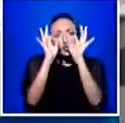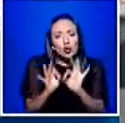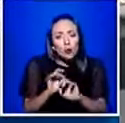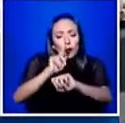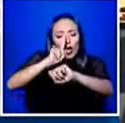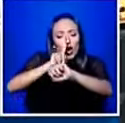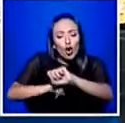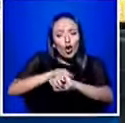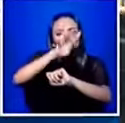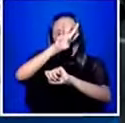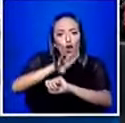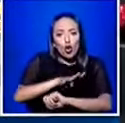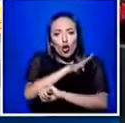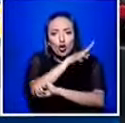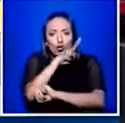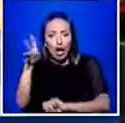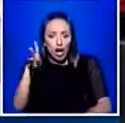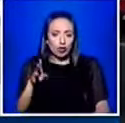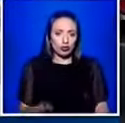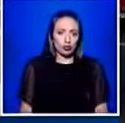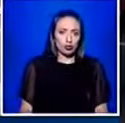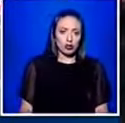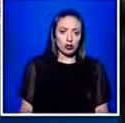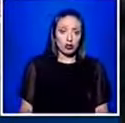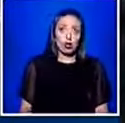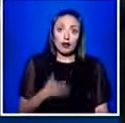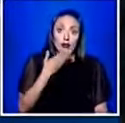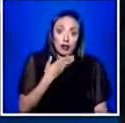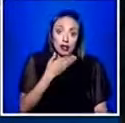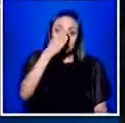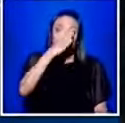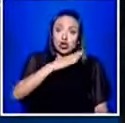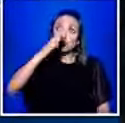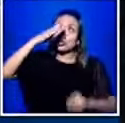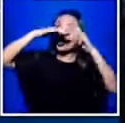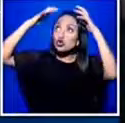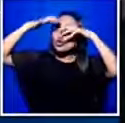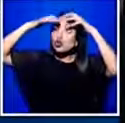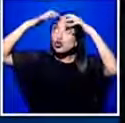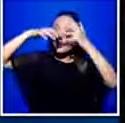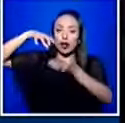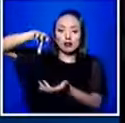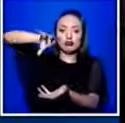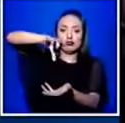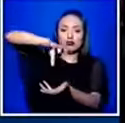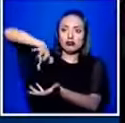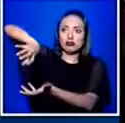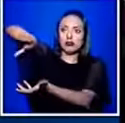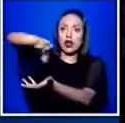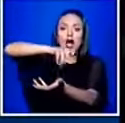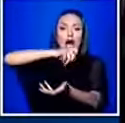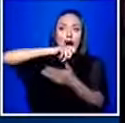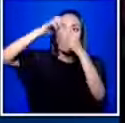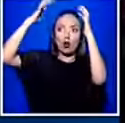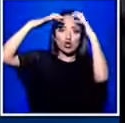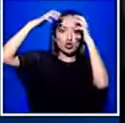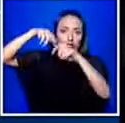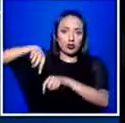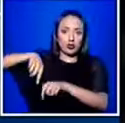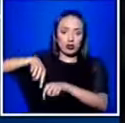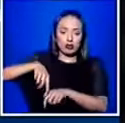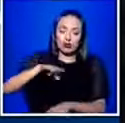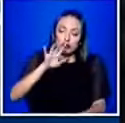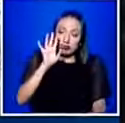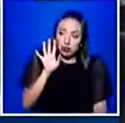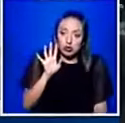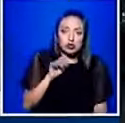el horario. Hemos tenido que coger, dando gracias a Dios, llovió y hemos cogido en lo que se pueda los que tenemos, y en los que no